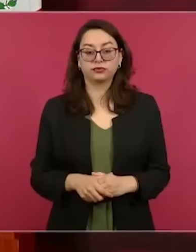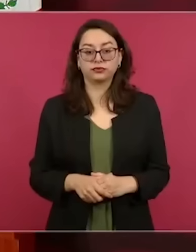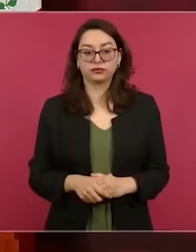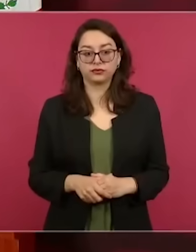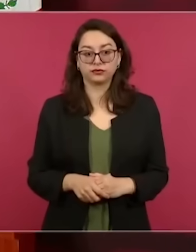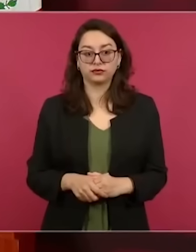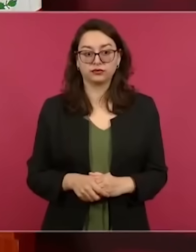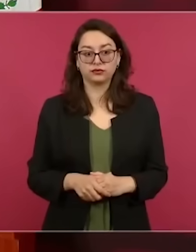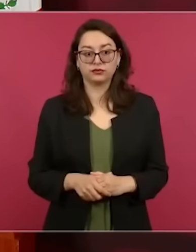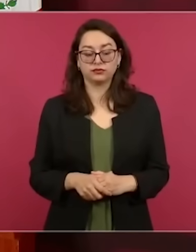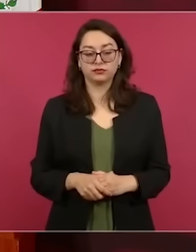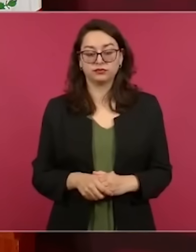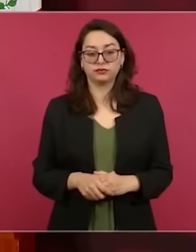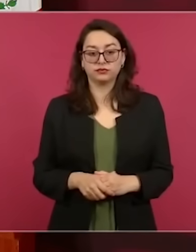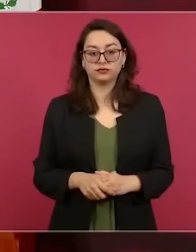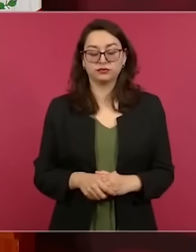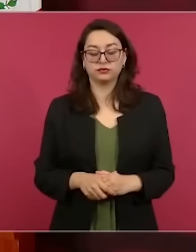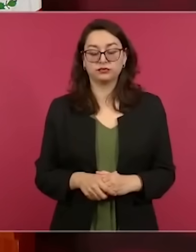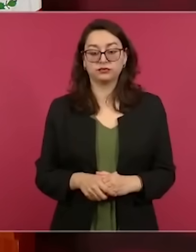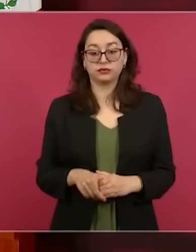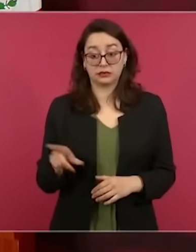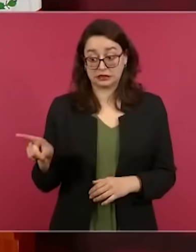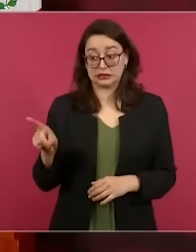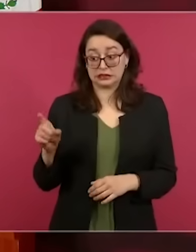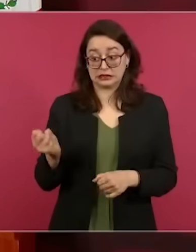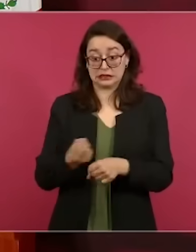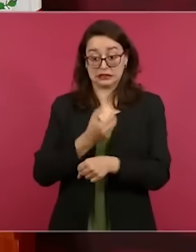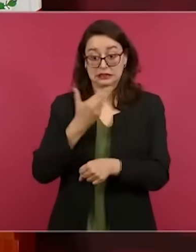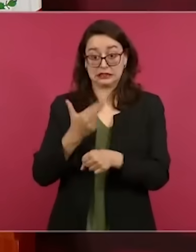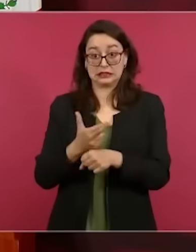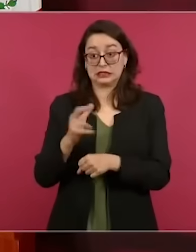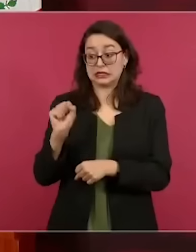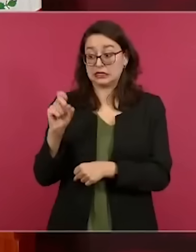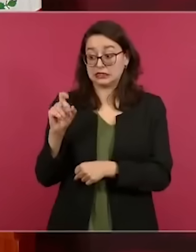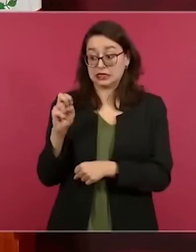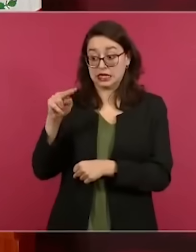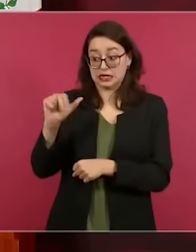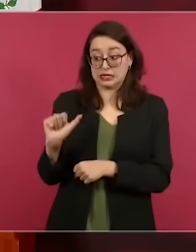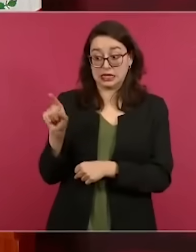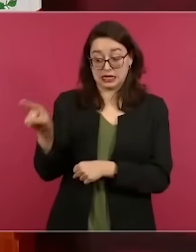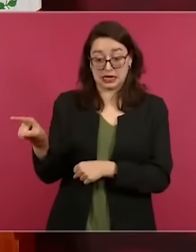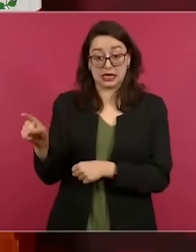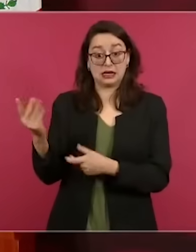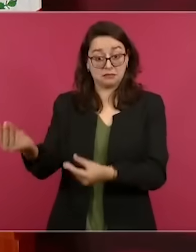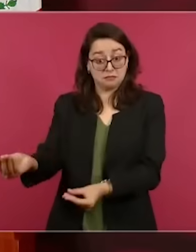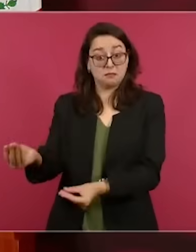del secretario de la Defensa, que va a estar ya